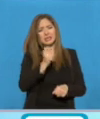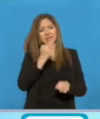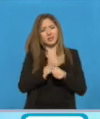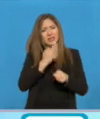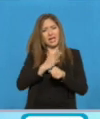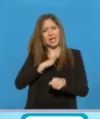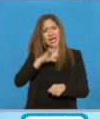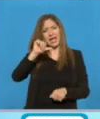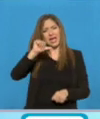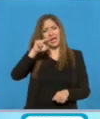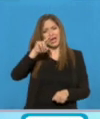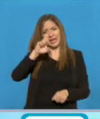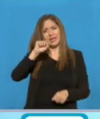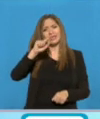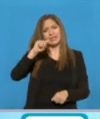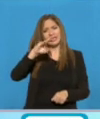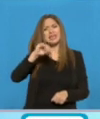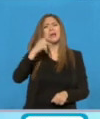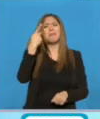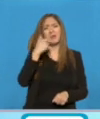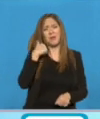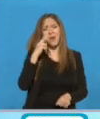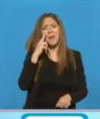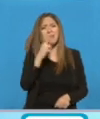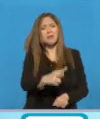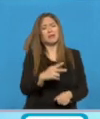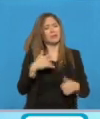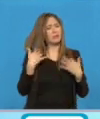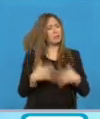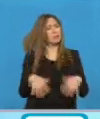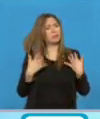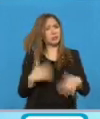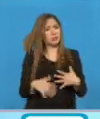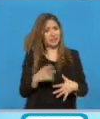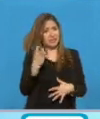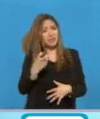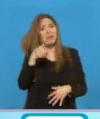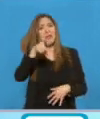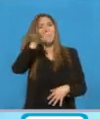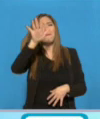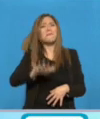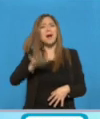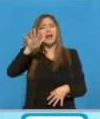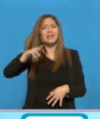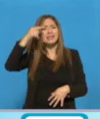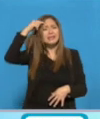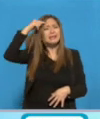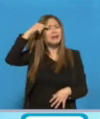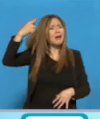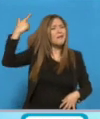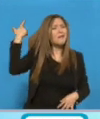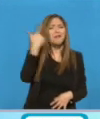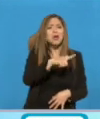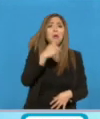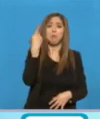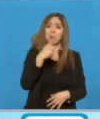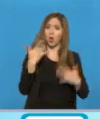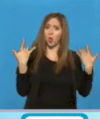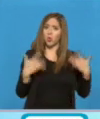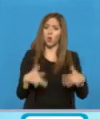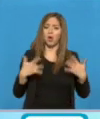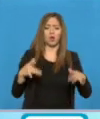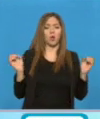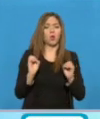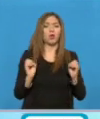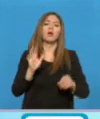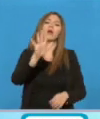Ay, ay, ay, nada ay. más de ver esas imágenes. ¿Así es ¿no? como se hace? Se ve un poquito sádico, pero realmente no hay dolor. Es que tú ya